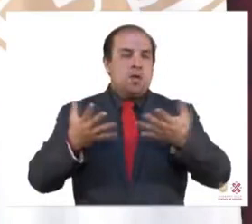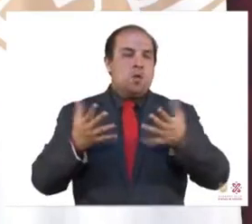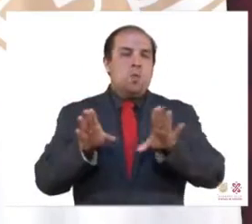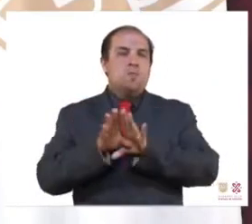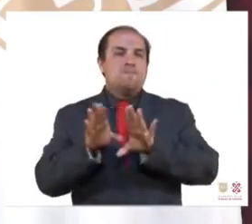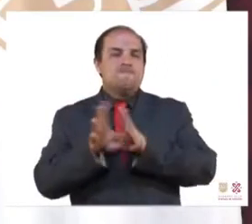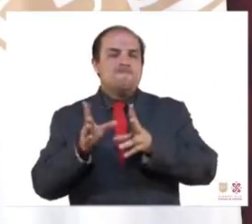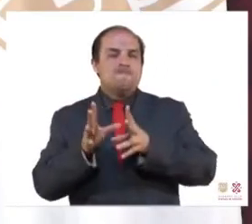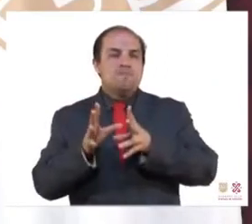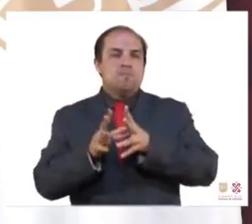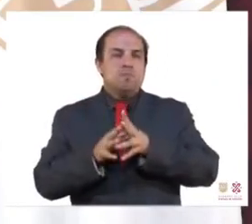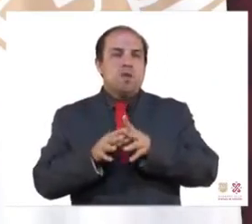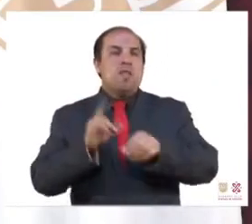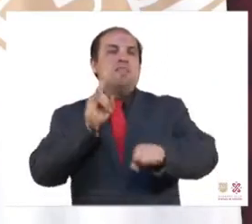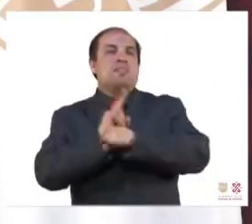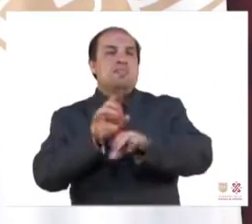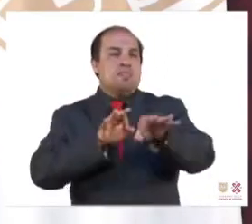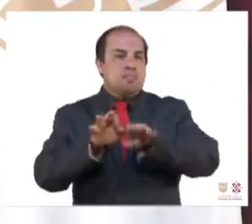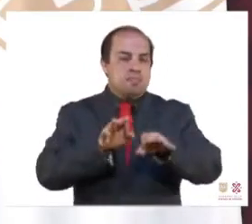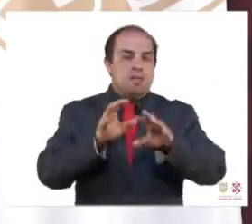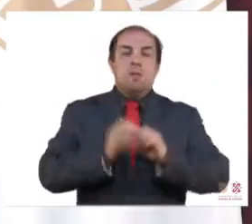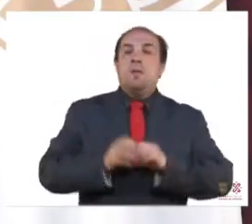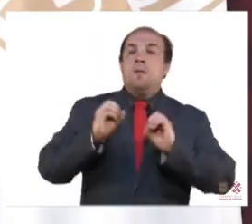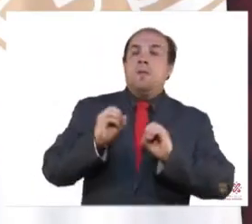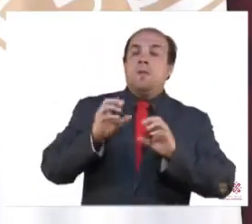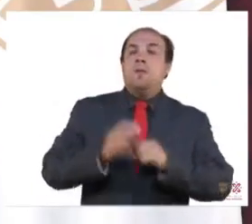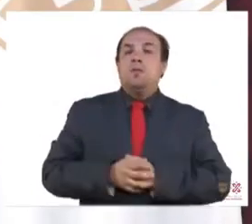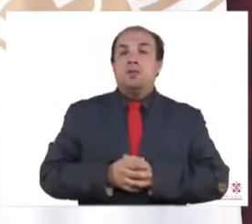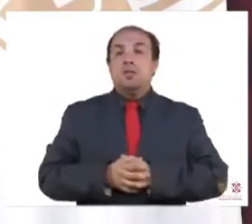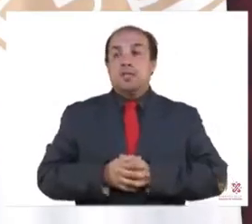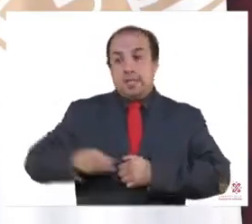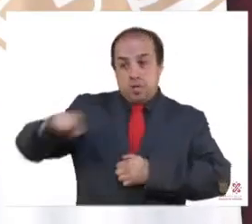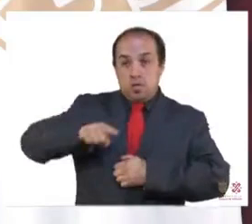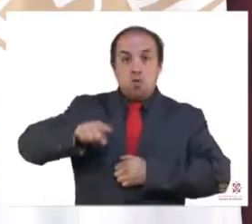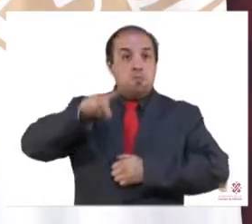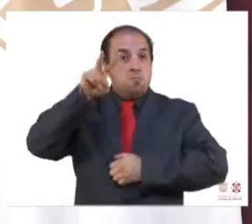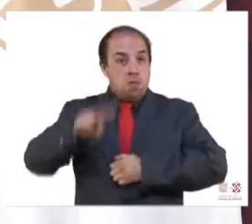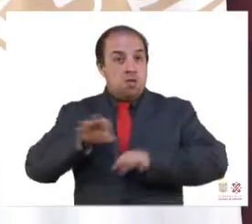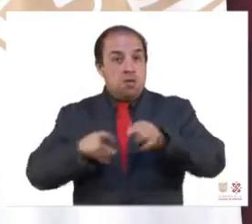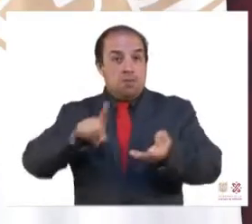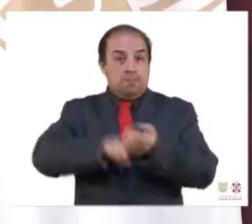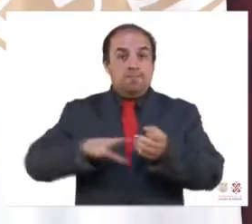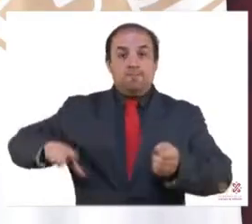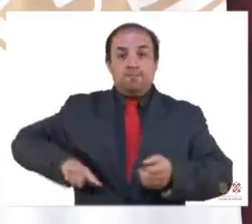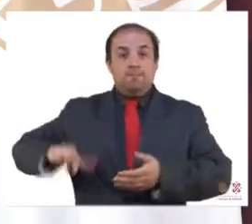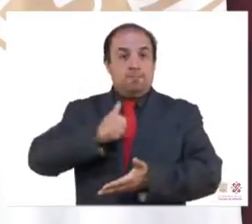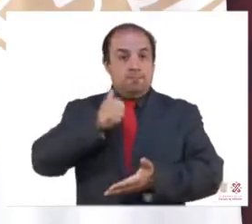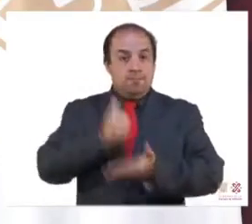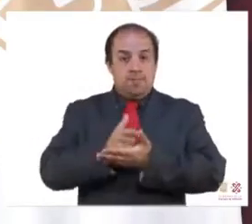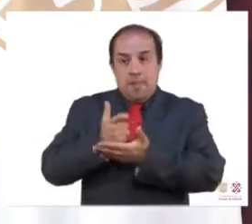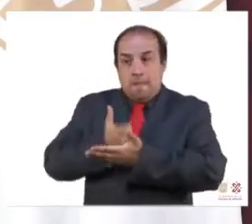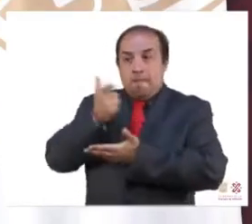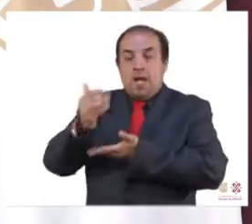sean realmente trabajadores y trabajadoras que trabajan en el gobierno de la ciudad que se va a incrementar su